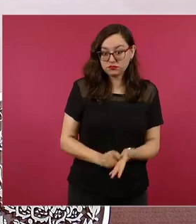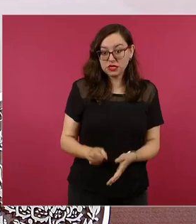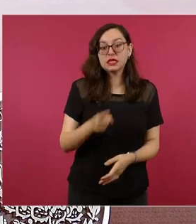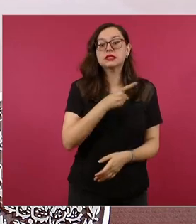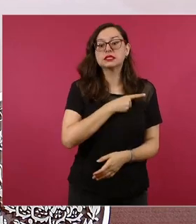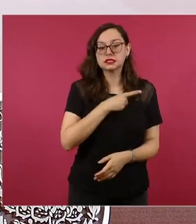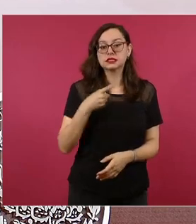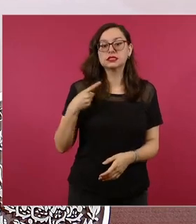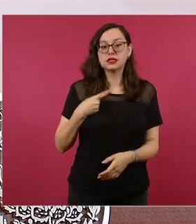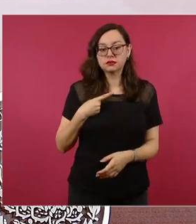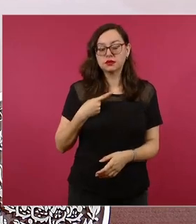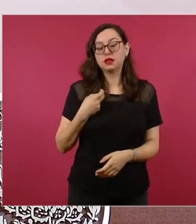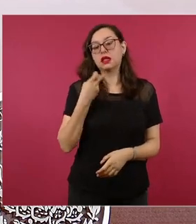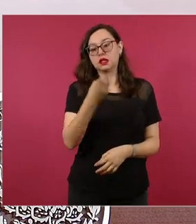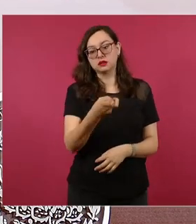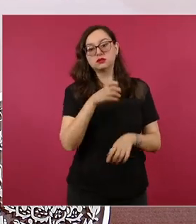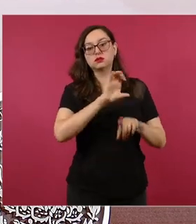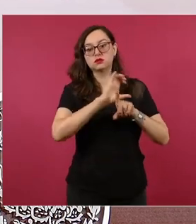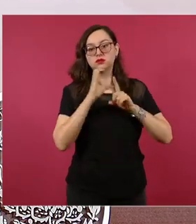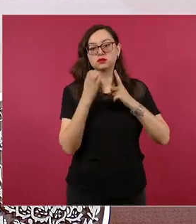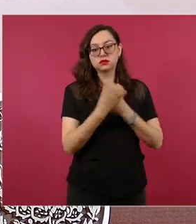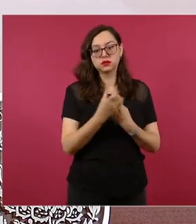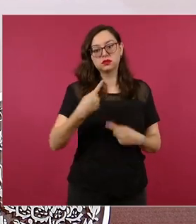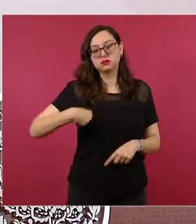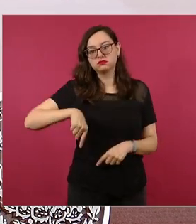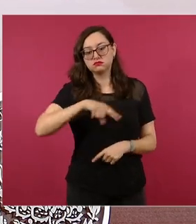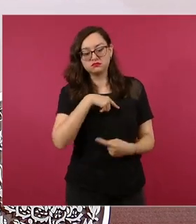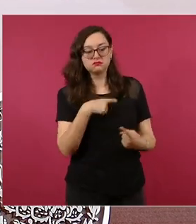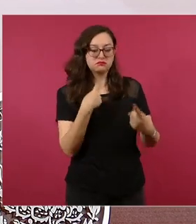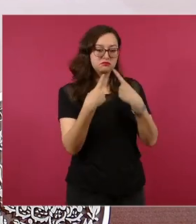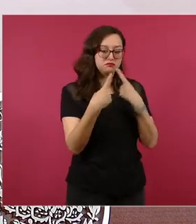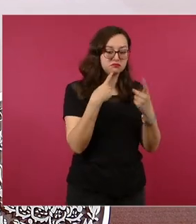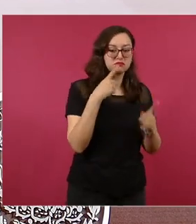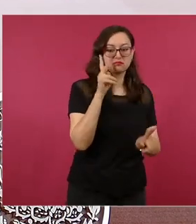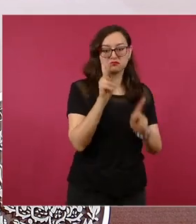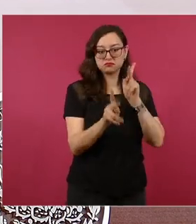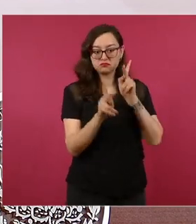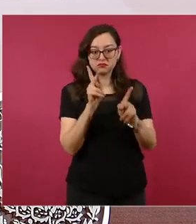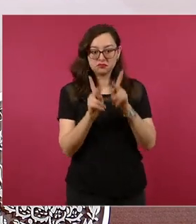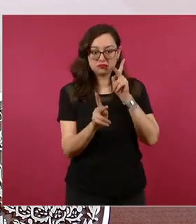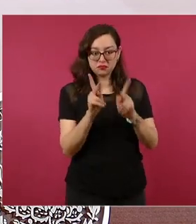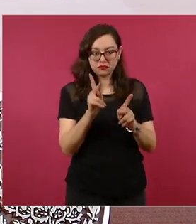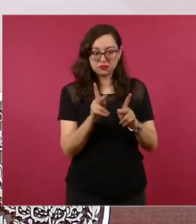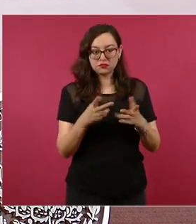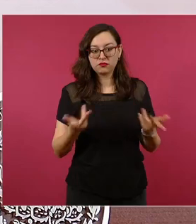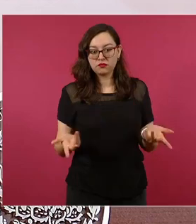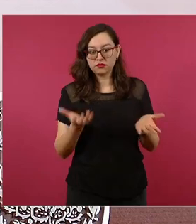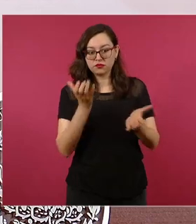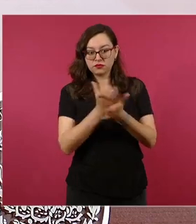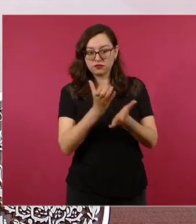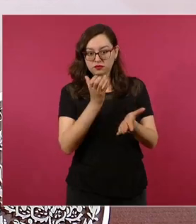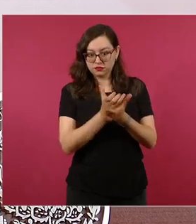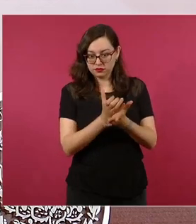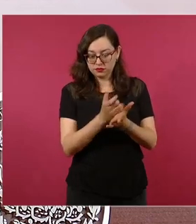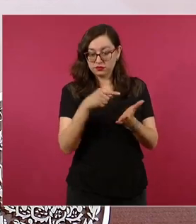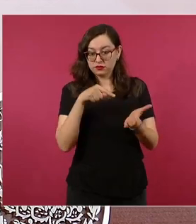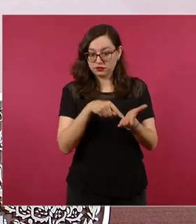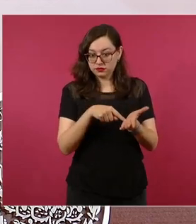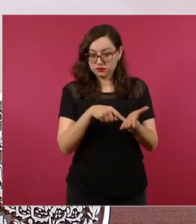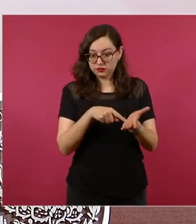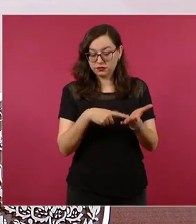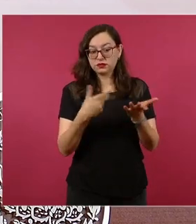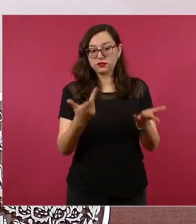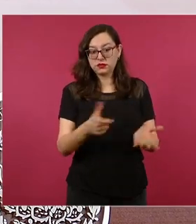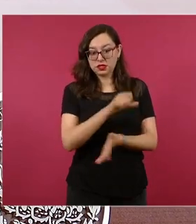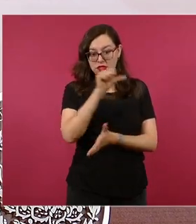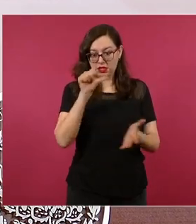hablando con las personas, con los integrantes de los comités, y en este cuadernillo de control de gastos, además de que vienen todos los datos de la